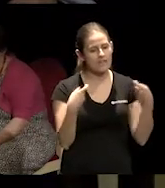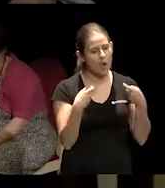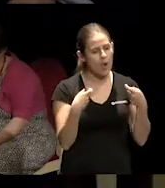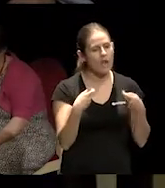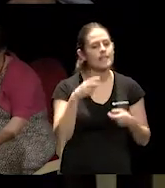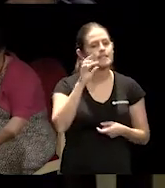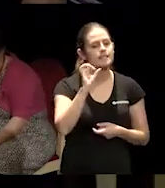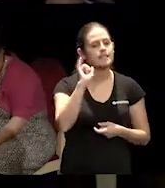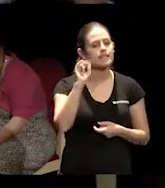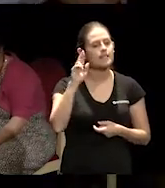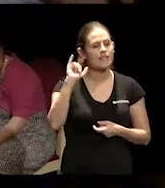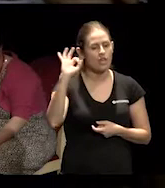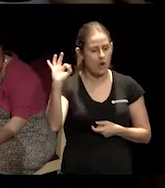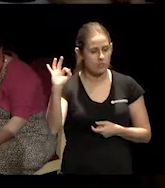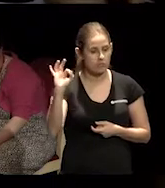obligación de hacer algo